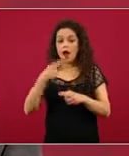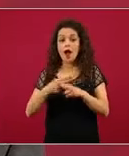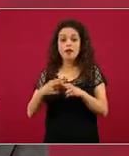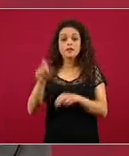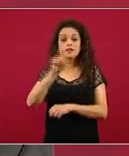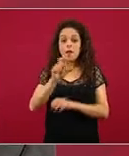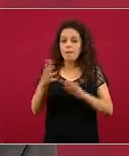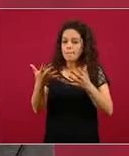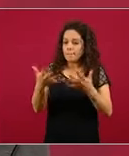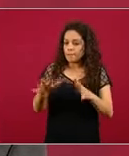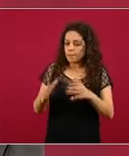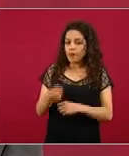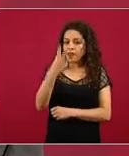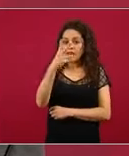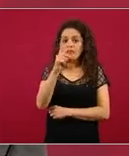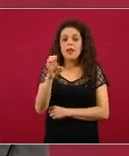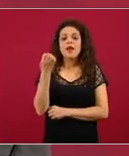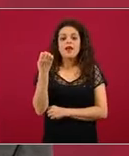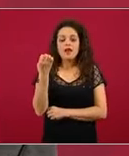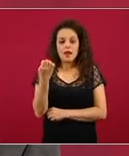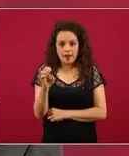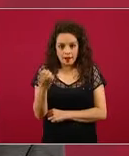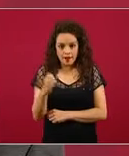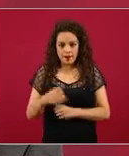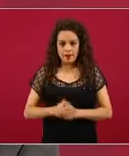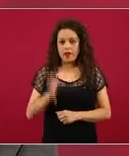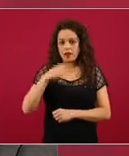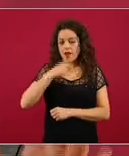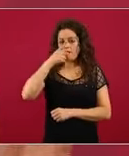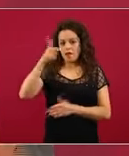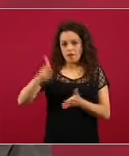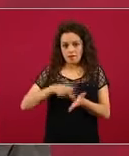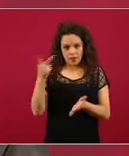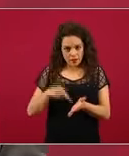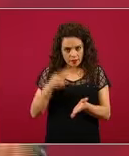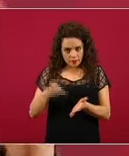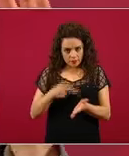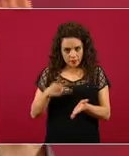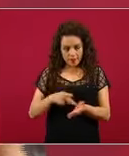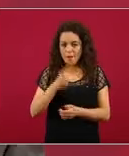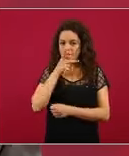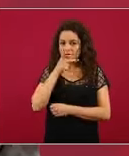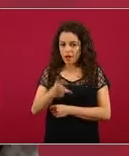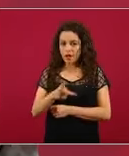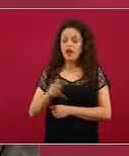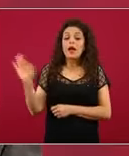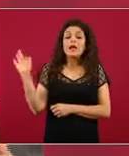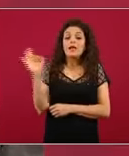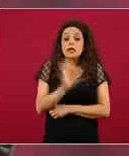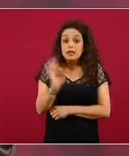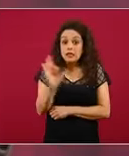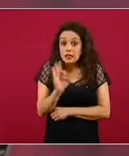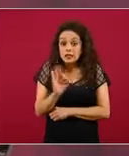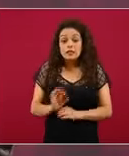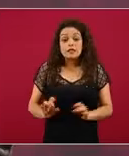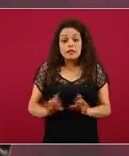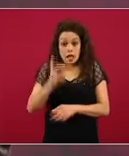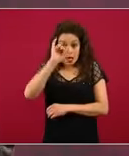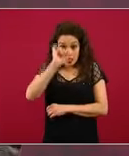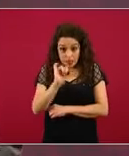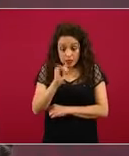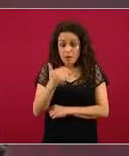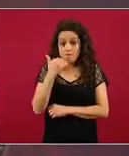Suponiendo, y esto repito la frase que he dicho en varias ocasiones, si y solo si se cumplen las